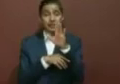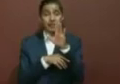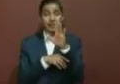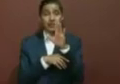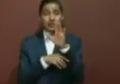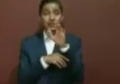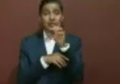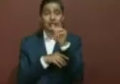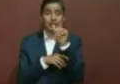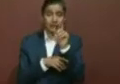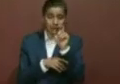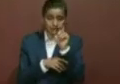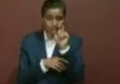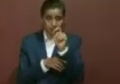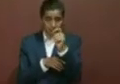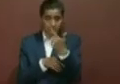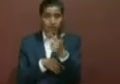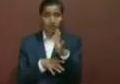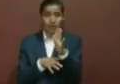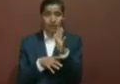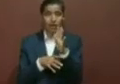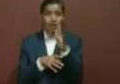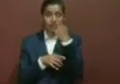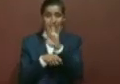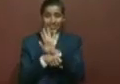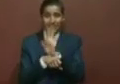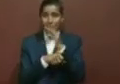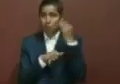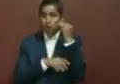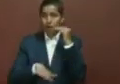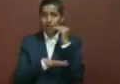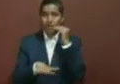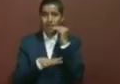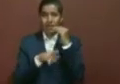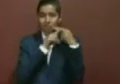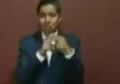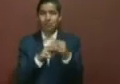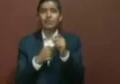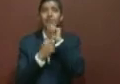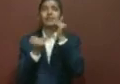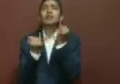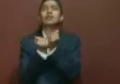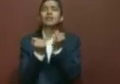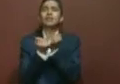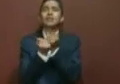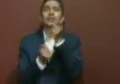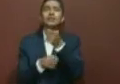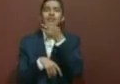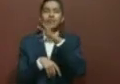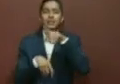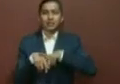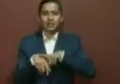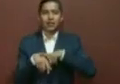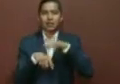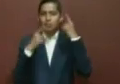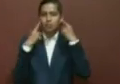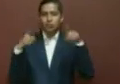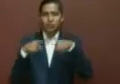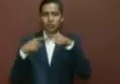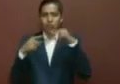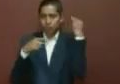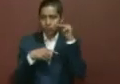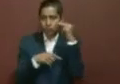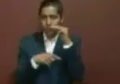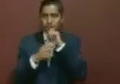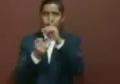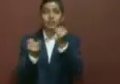Festival Internacional de Cine de Morelia. También viene la edición del Festival de Música de Morelia.